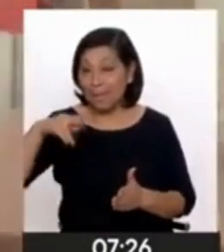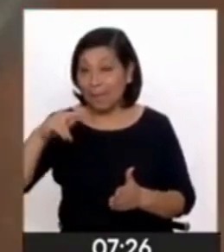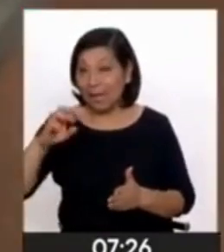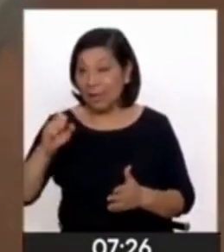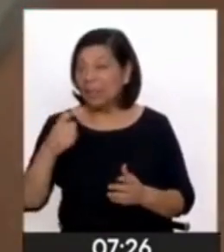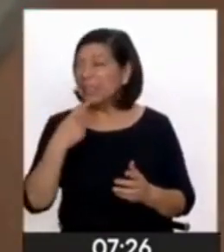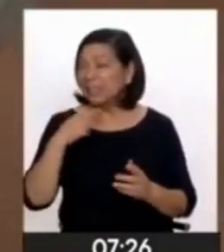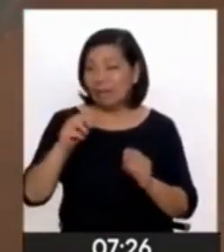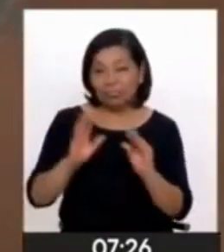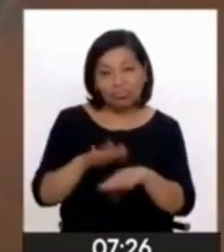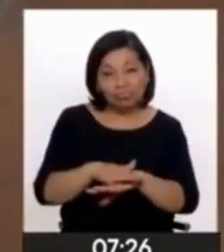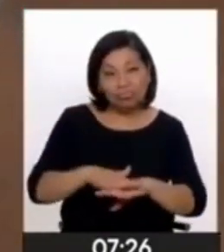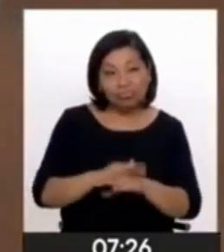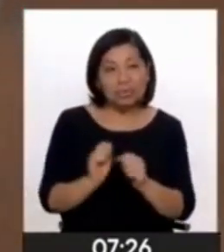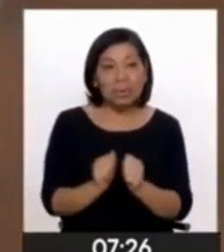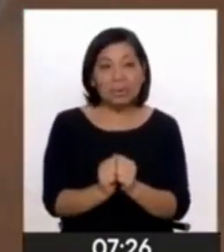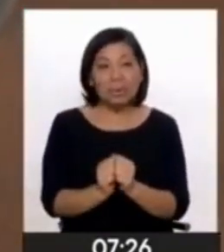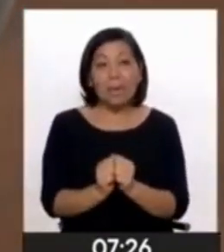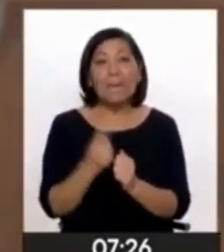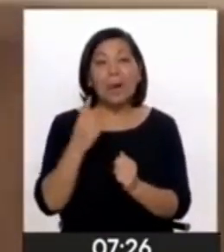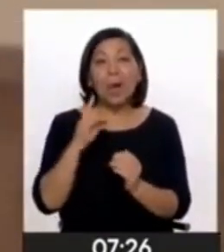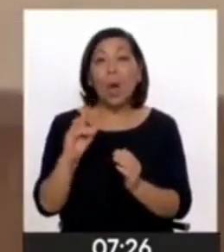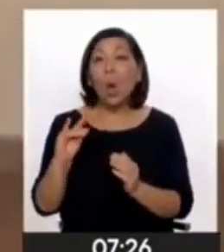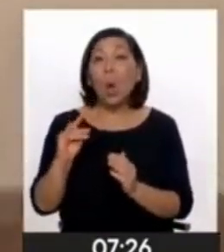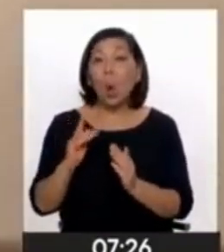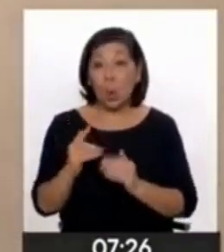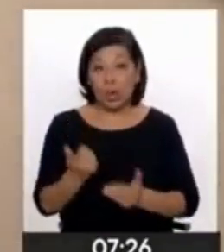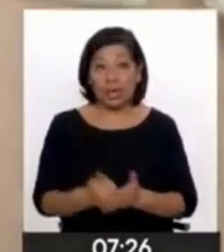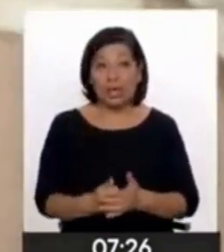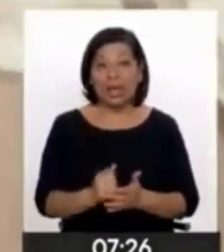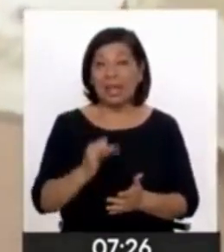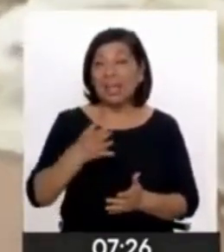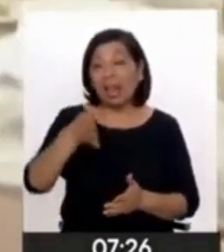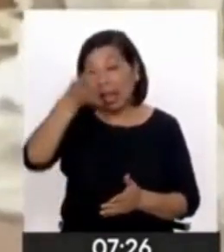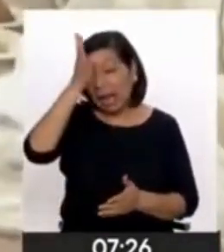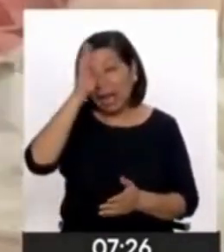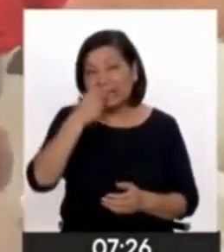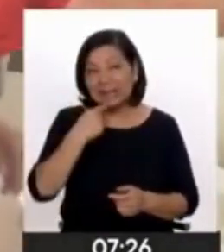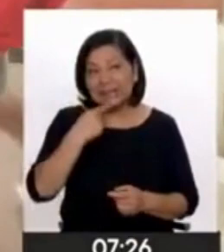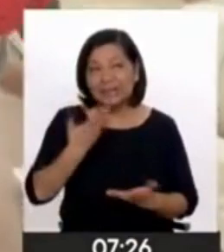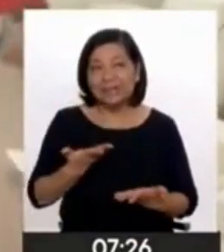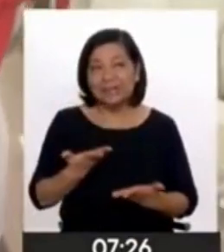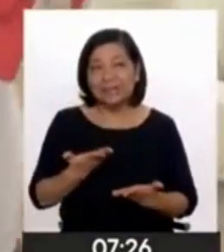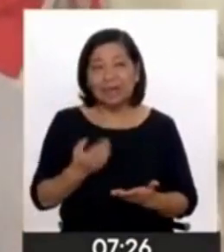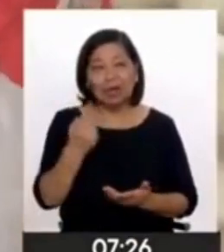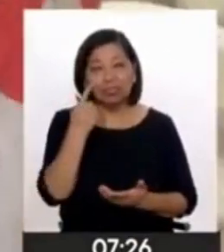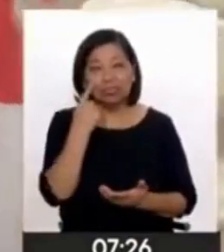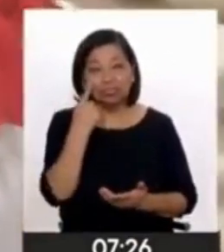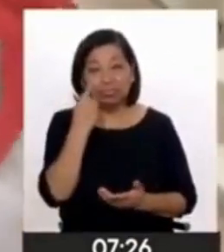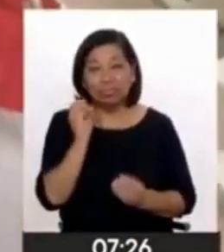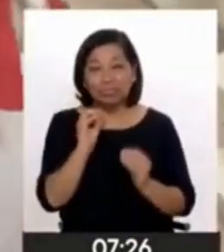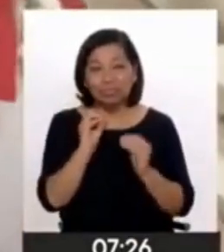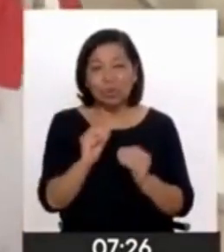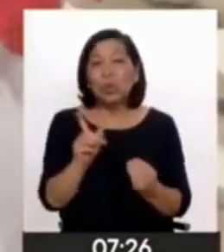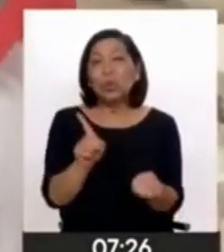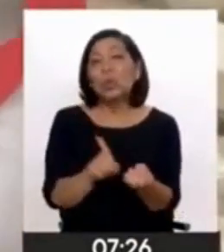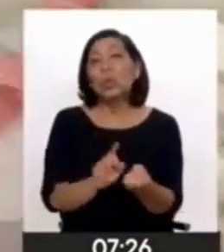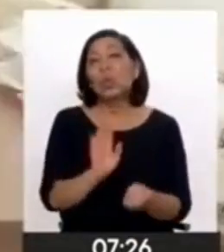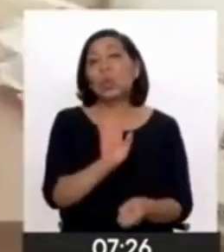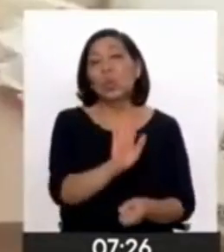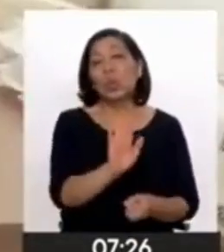del evento, también fue para Ucayali. El Inchicapi de gallina criolla se llevó el reconocimiento a la